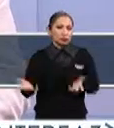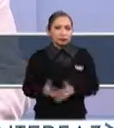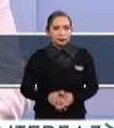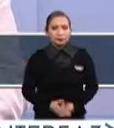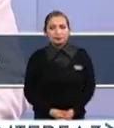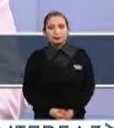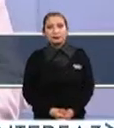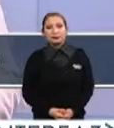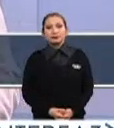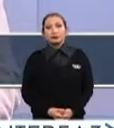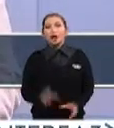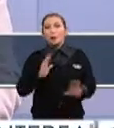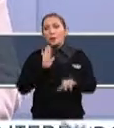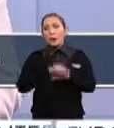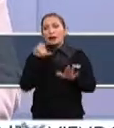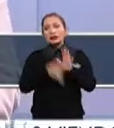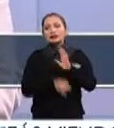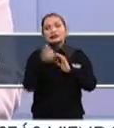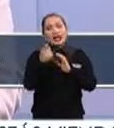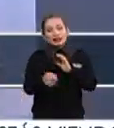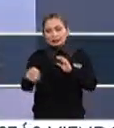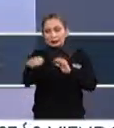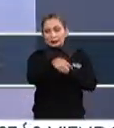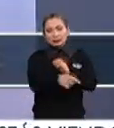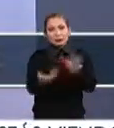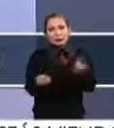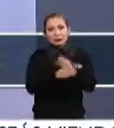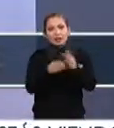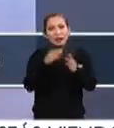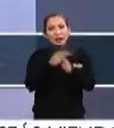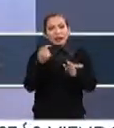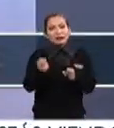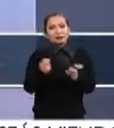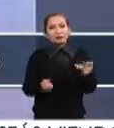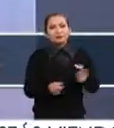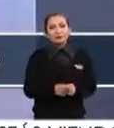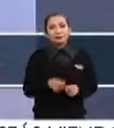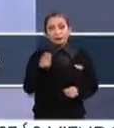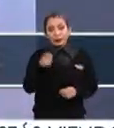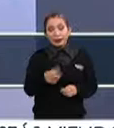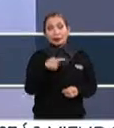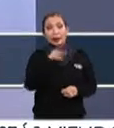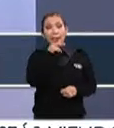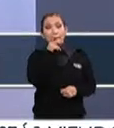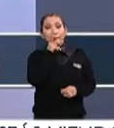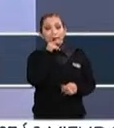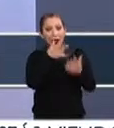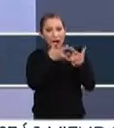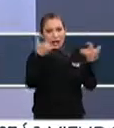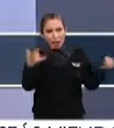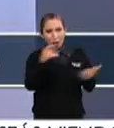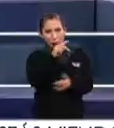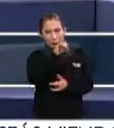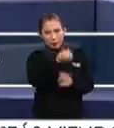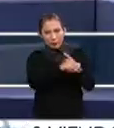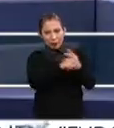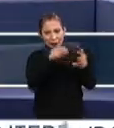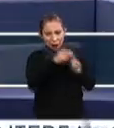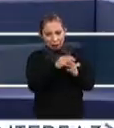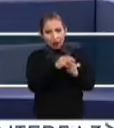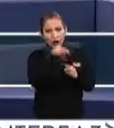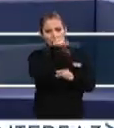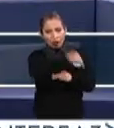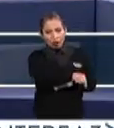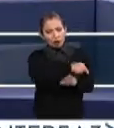es. Platícanos un poco más a fondo de qué tratan, qué temas tratan. El cuento Papá Está Aquí es un material que se